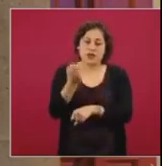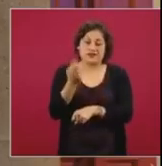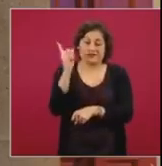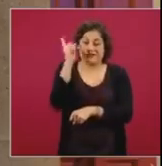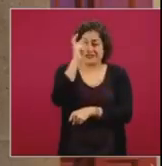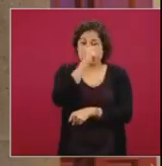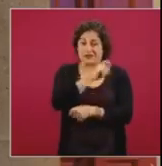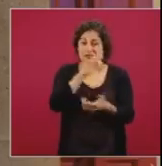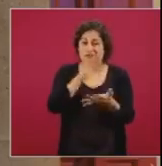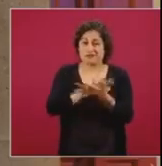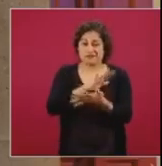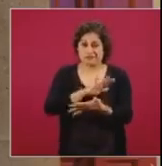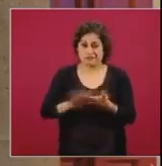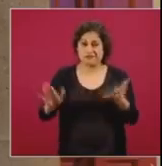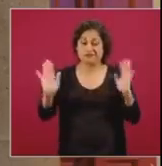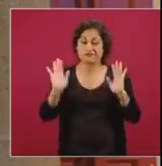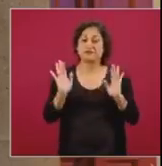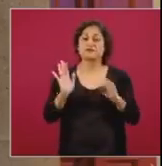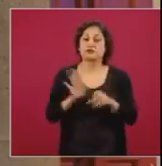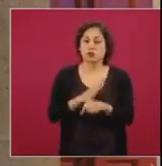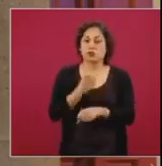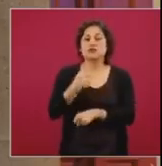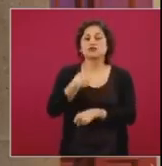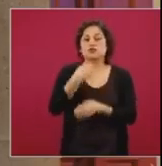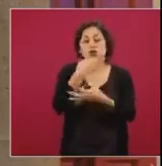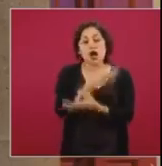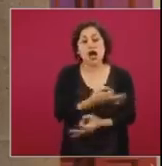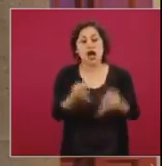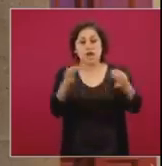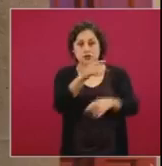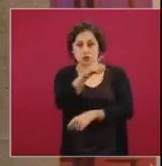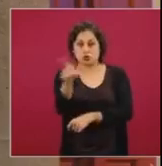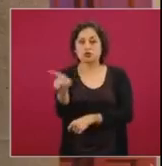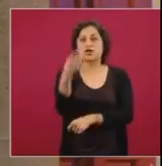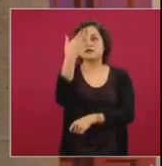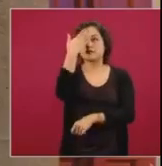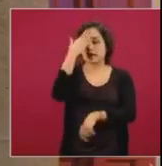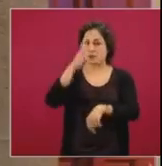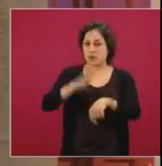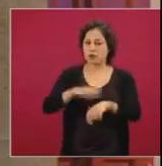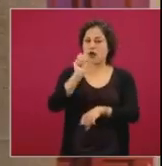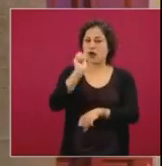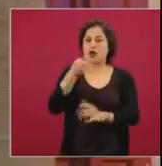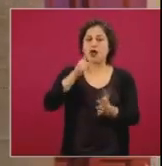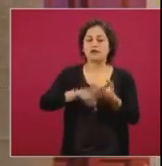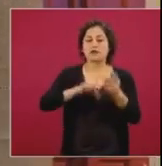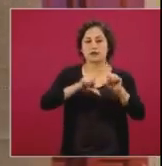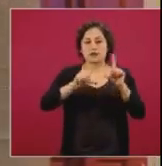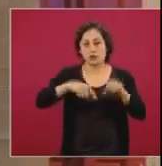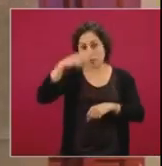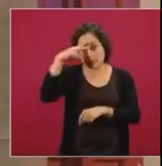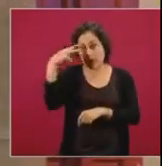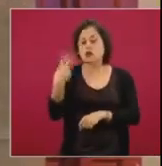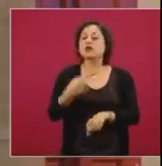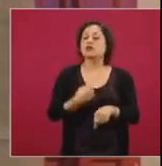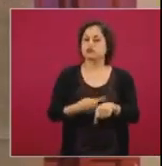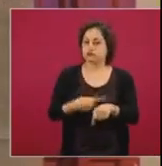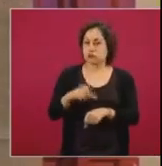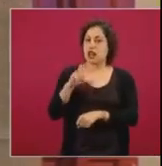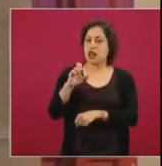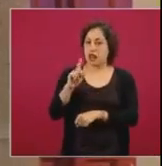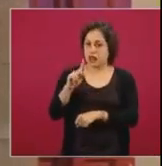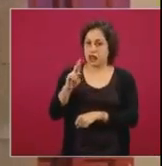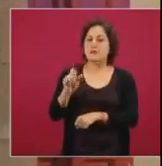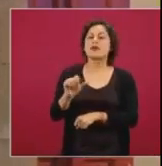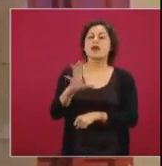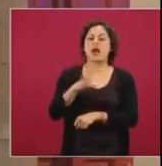aquí el mensaje es: vayámonos con la idea de que hay lepra en México, de que cualquiera de nosotros, si llega a presentar este tipo de